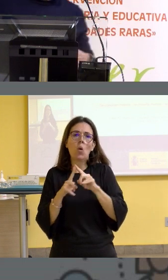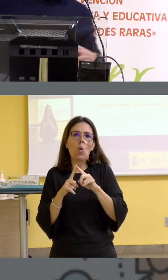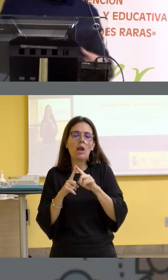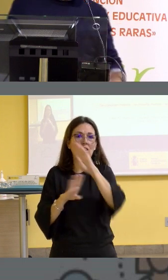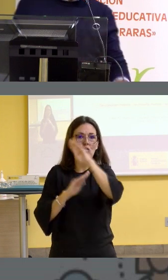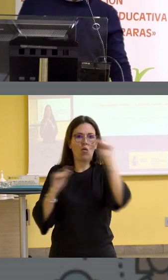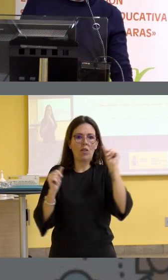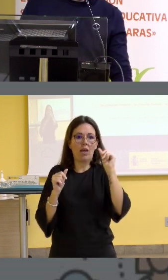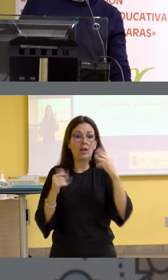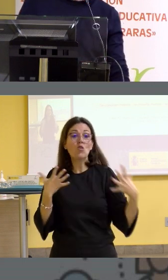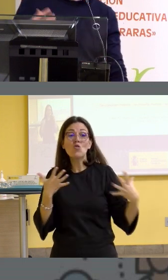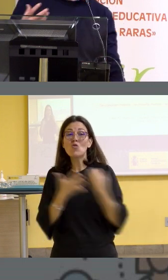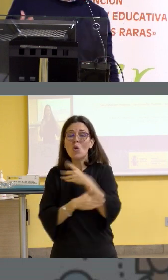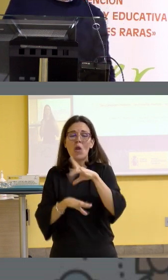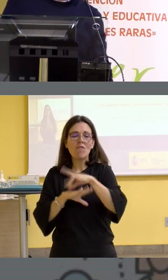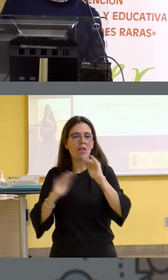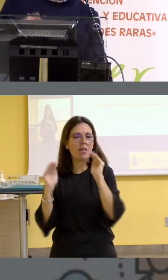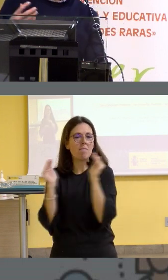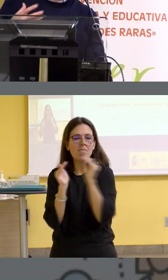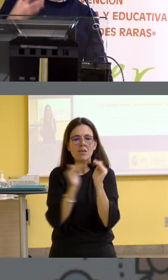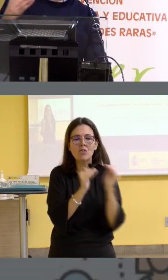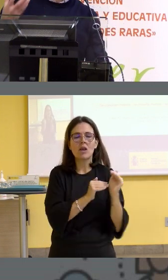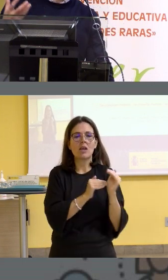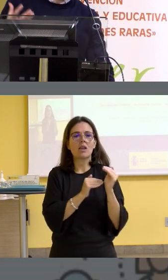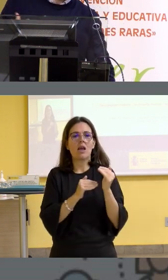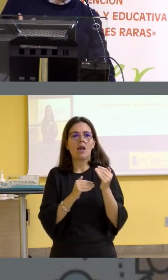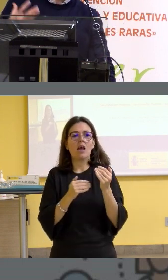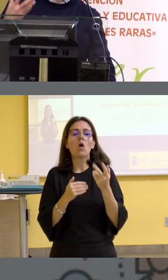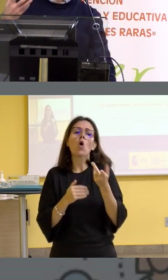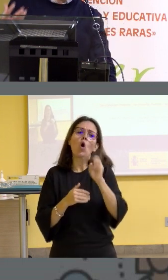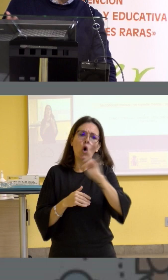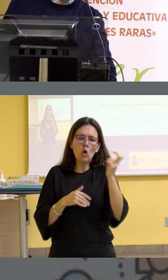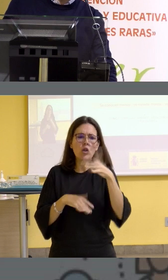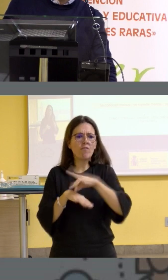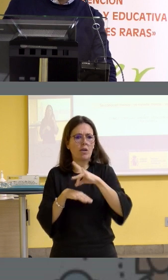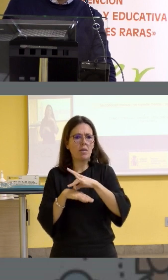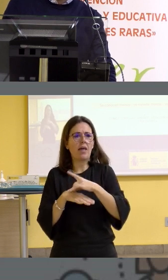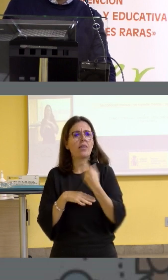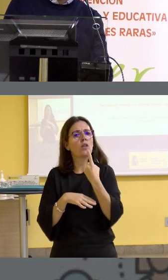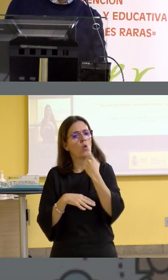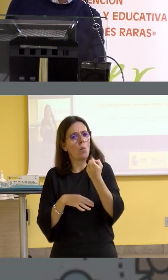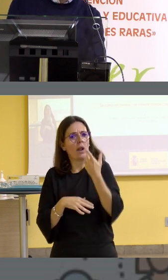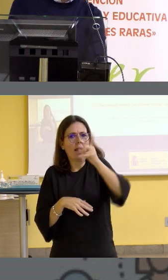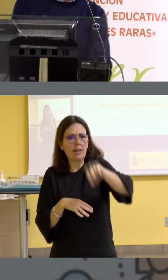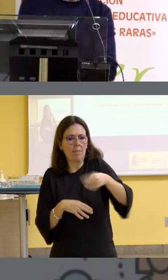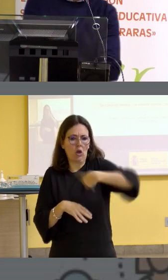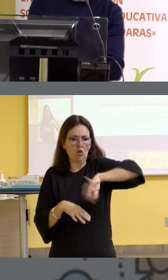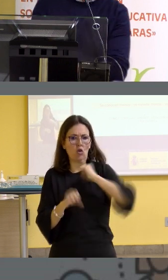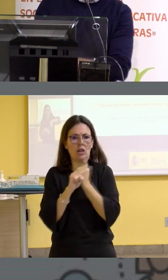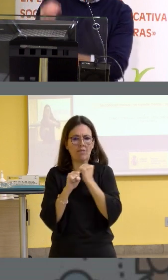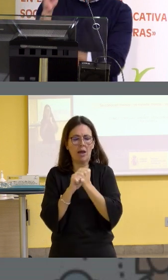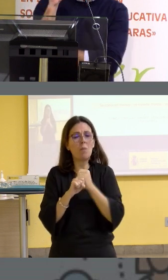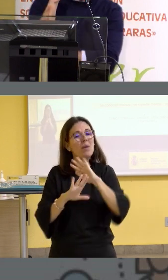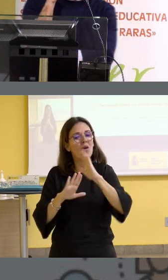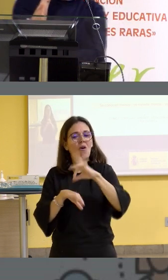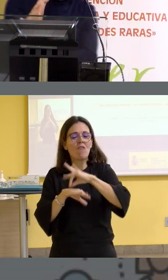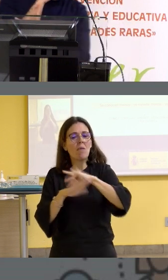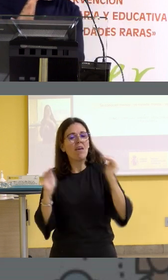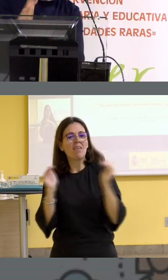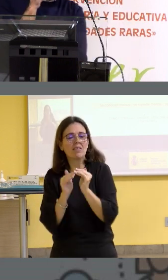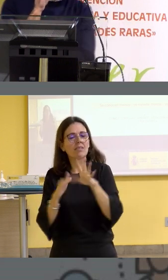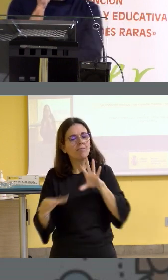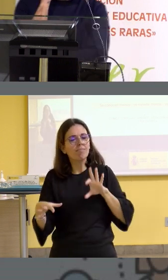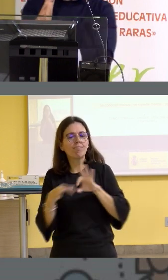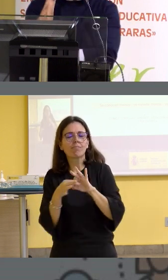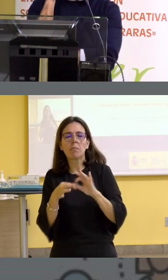Todas las enfermedades minoritarias, como muchas enfermedades que no son minoritarias, pero que son complejas con las que trabajamos, pero las minoritarias asocian, entre